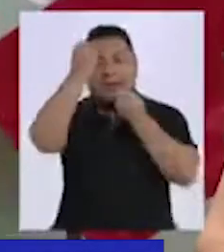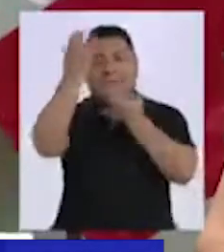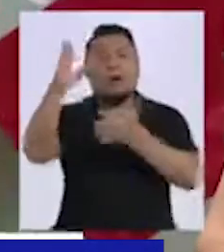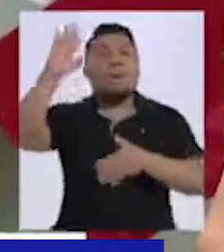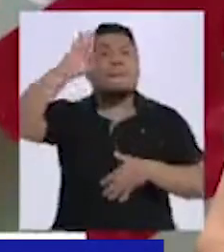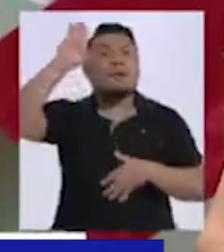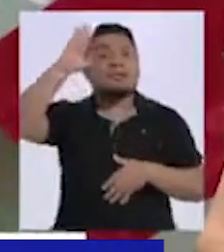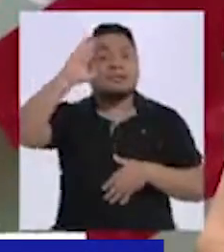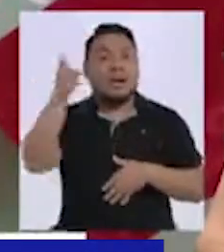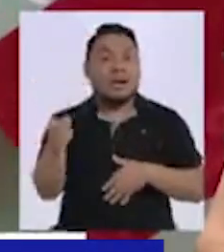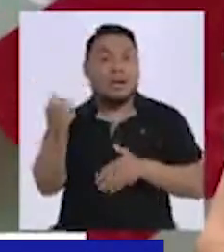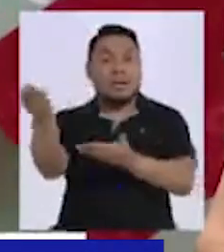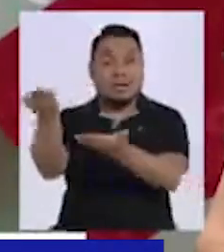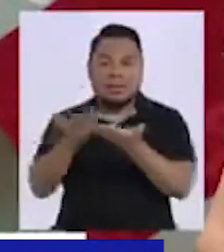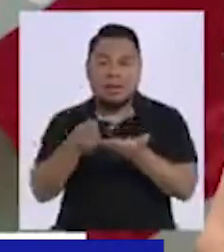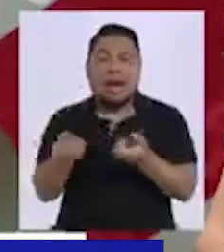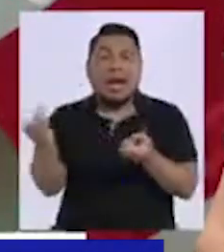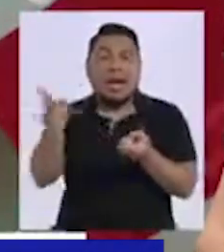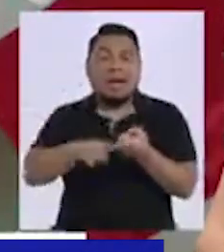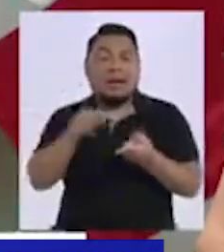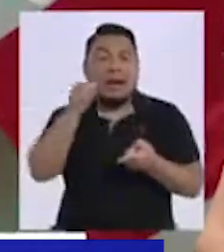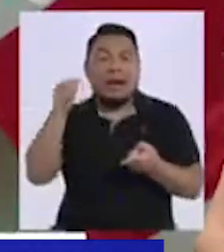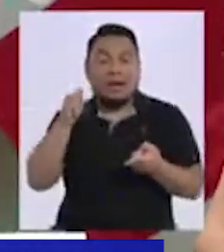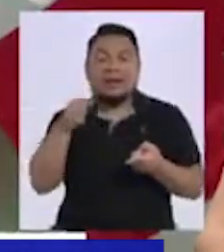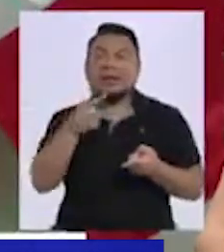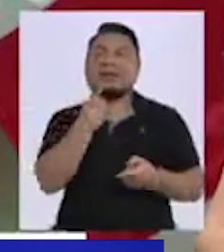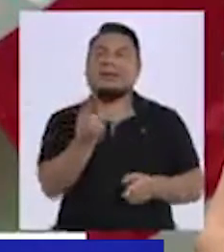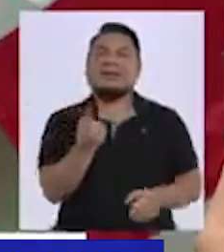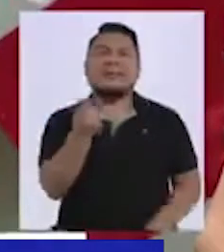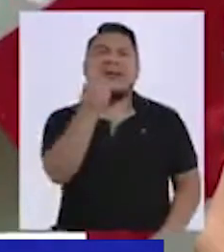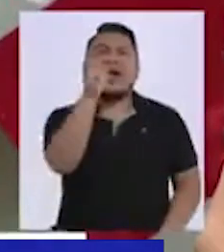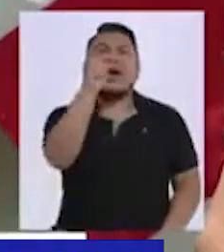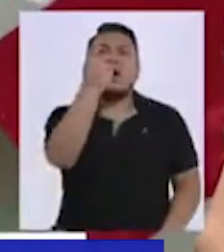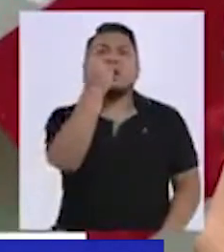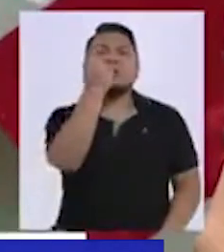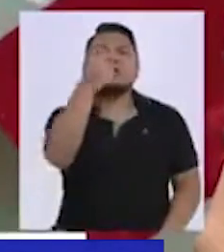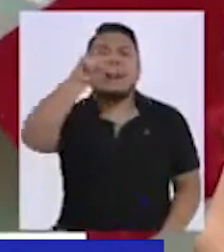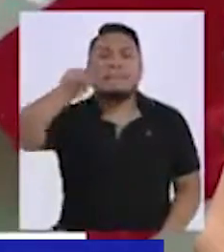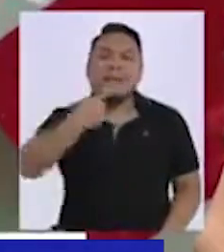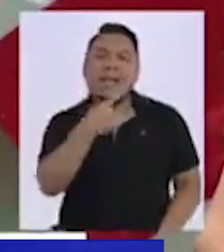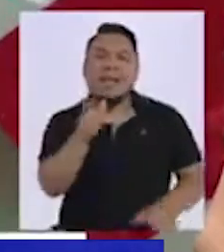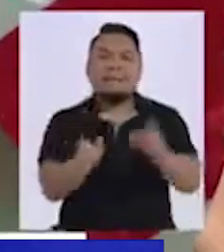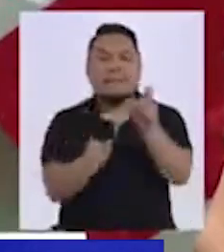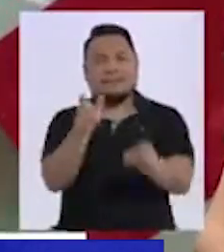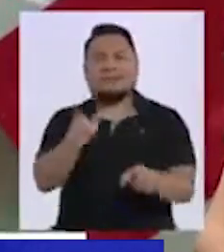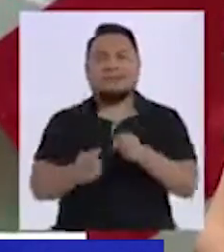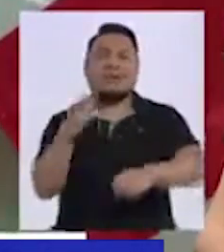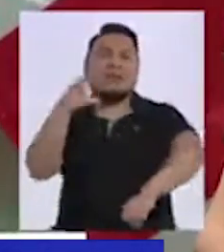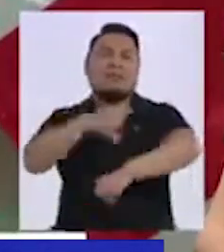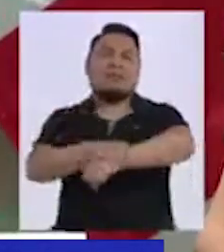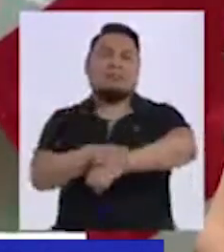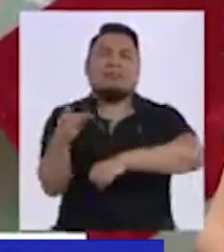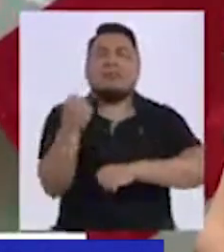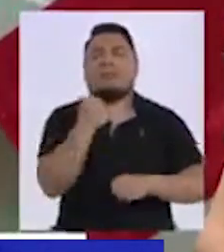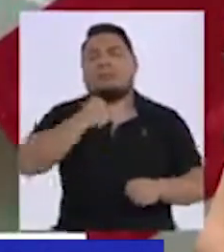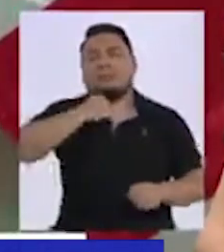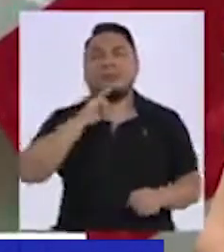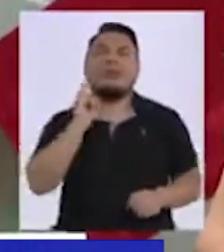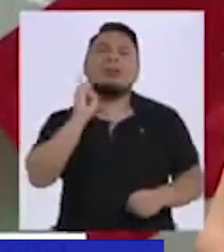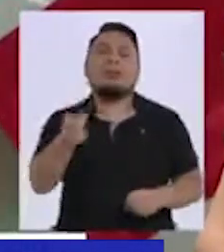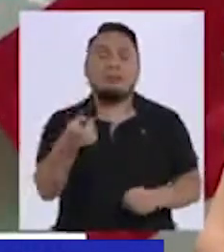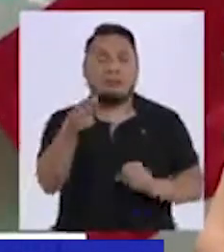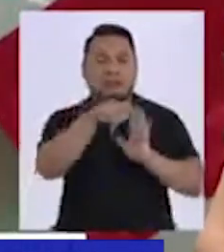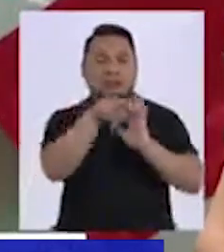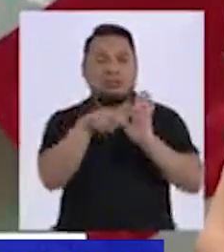Policía Nacional, que el acumulado hasta el día de ayer, ya son 11.000 ciudadanos que han sido detenidos por incumplir